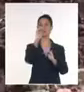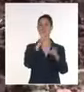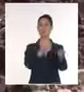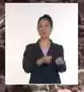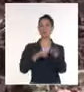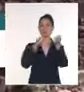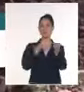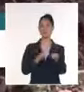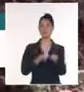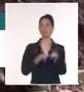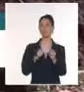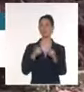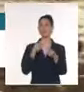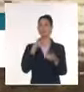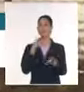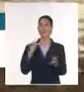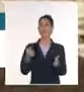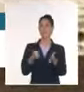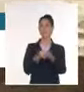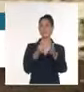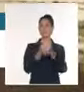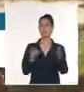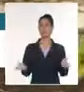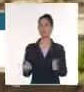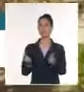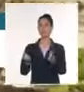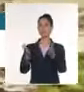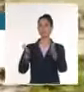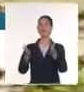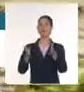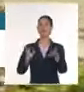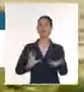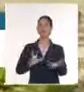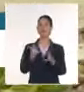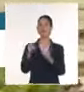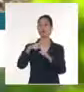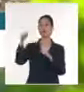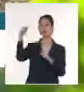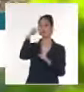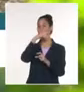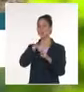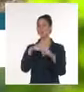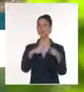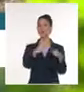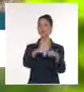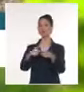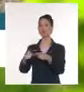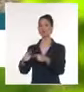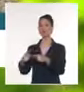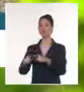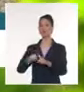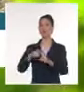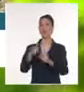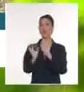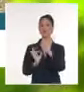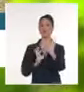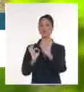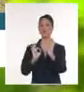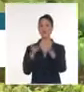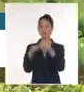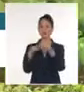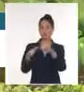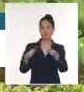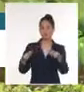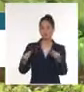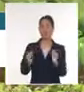FAO, impulsara las capacidades científico-técnicas en la conservación de recursos fitogenéticos y la protección de suelos mediante